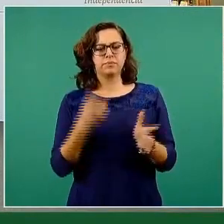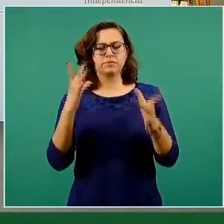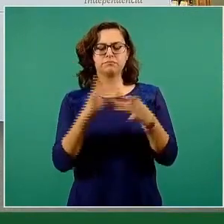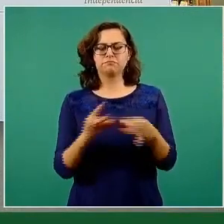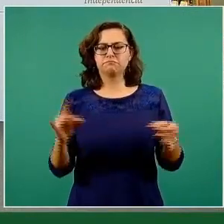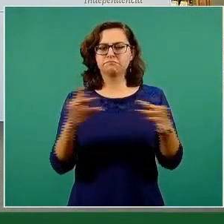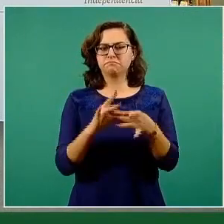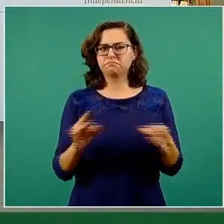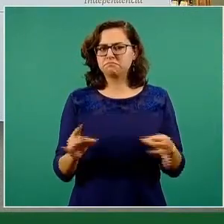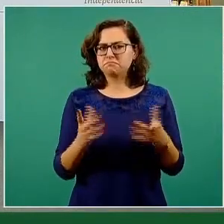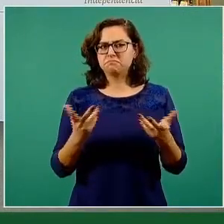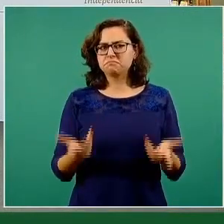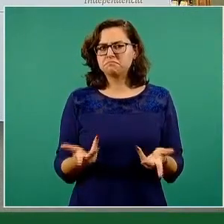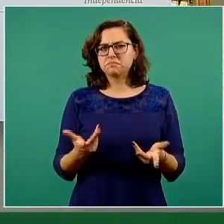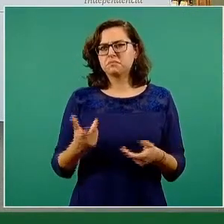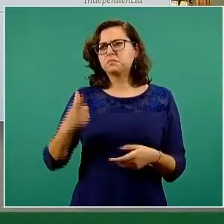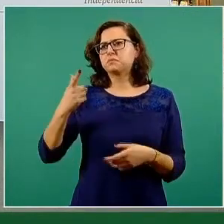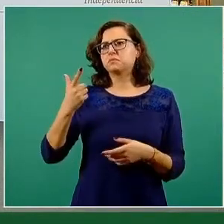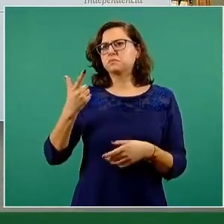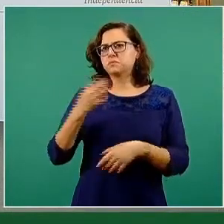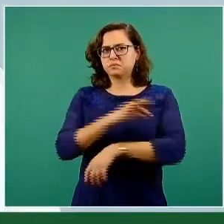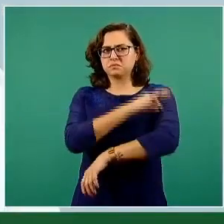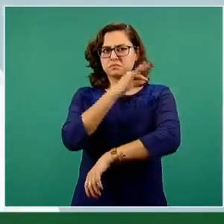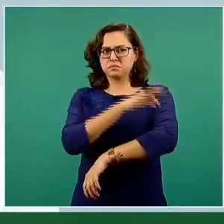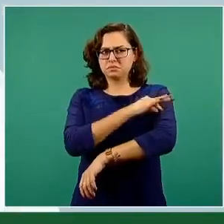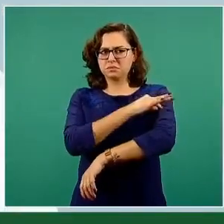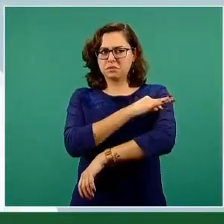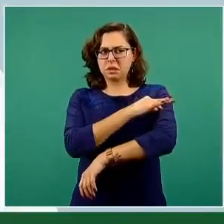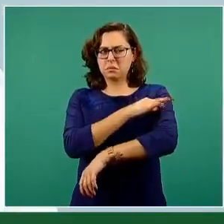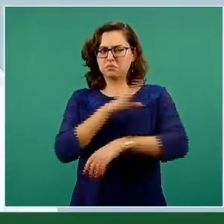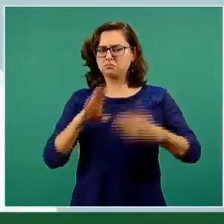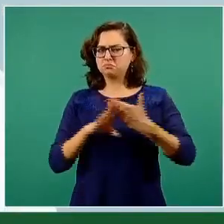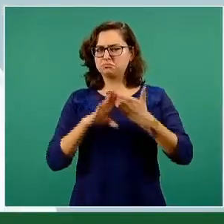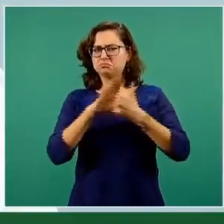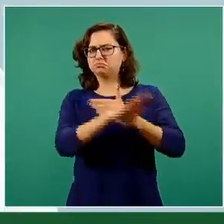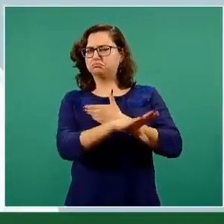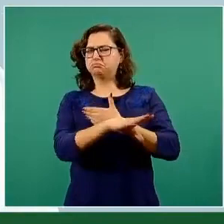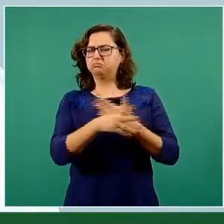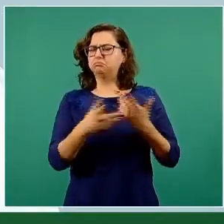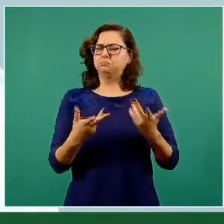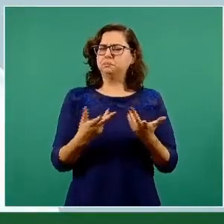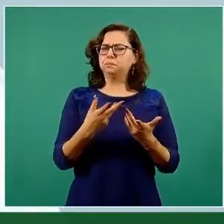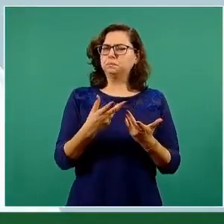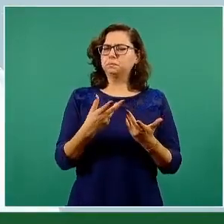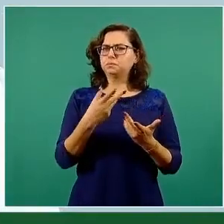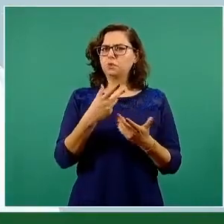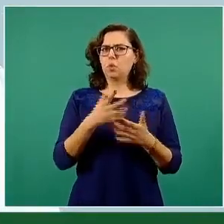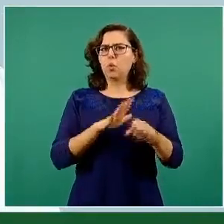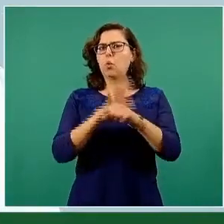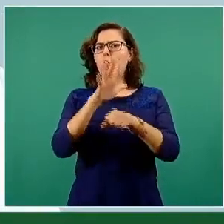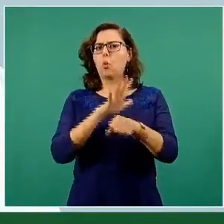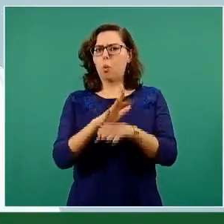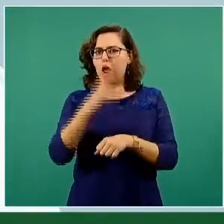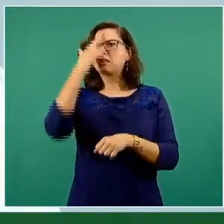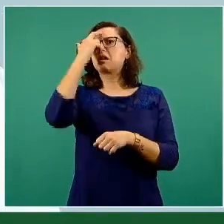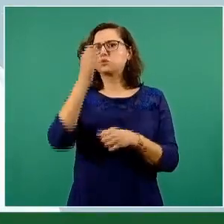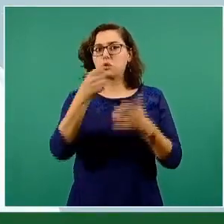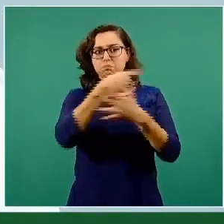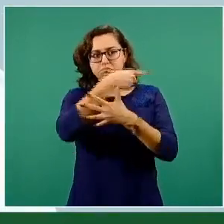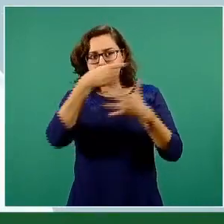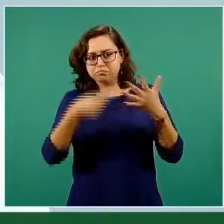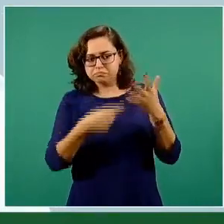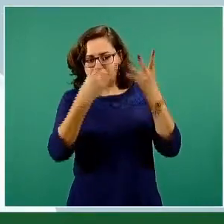prácticamente no existen contraindicaciones para la vacunación. Sin embargo, sí es importante que